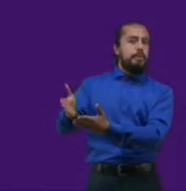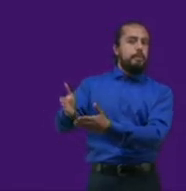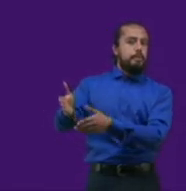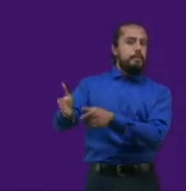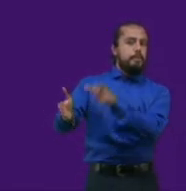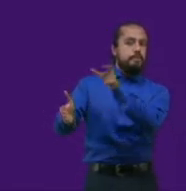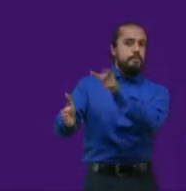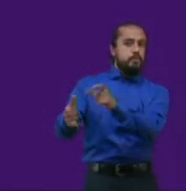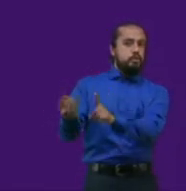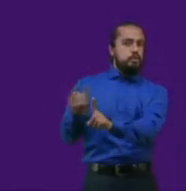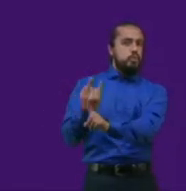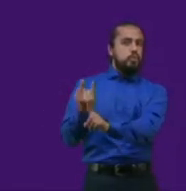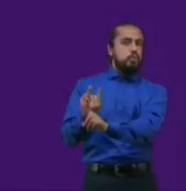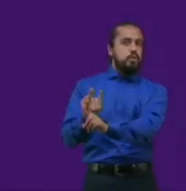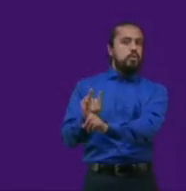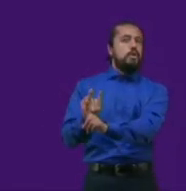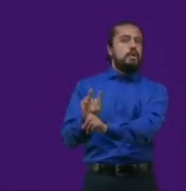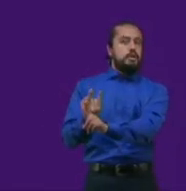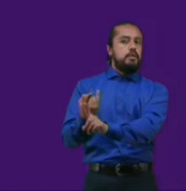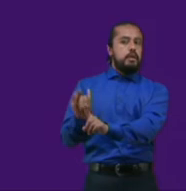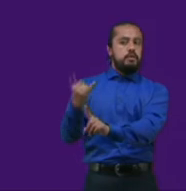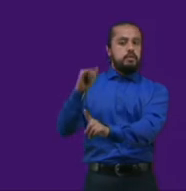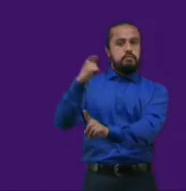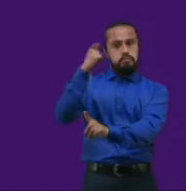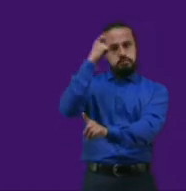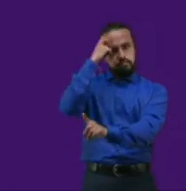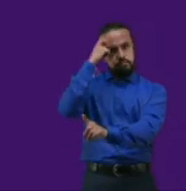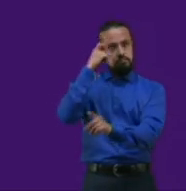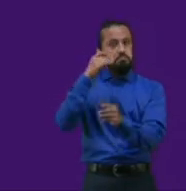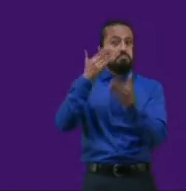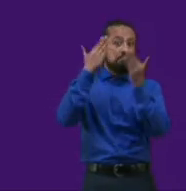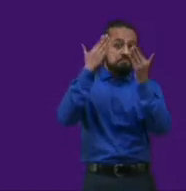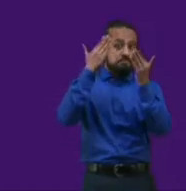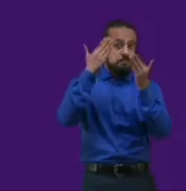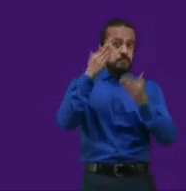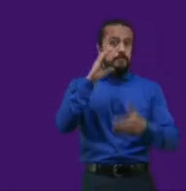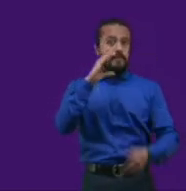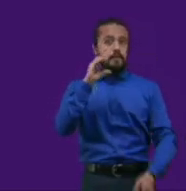usuario. Que en el caso de Camila podría ser similar, porque al